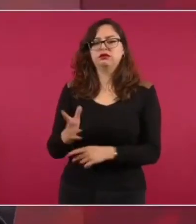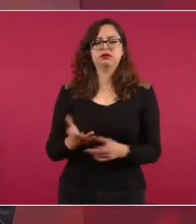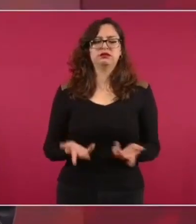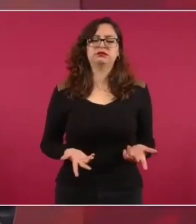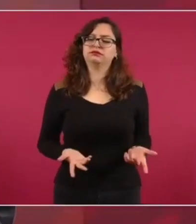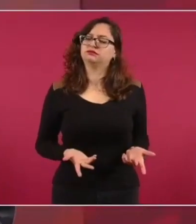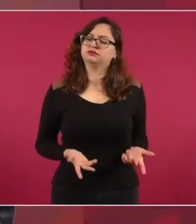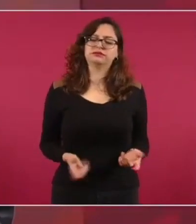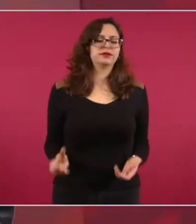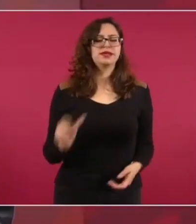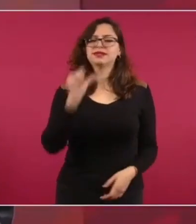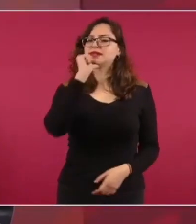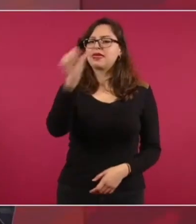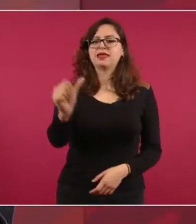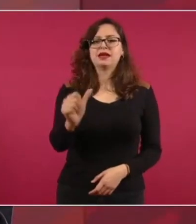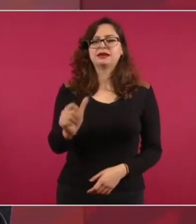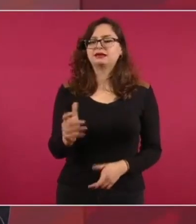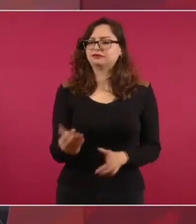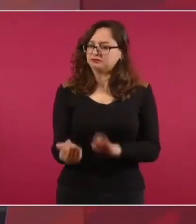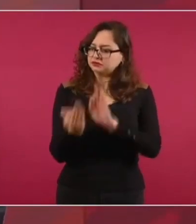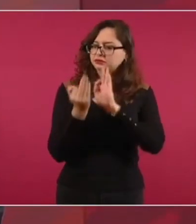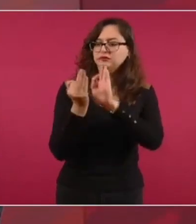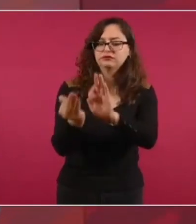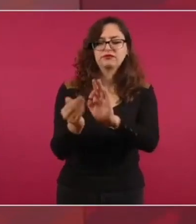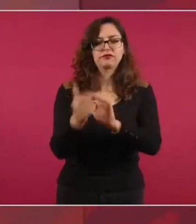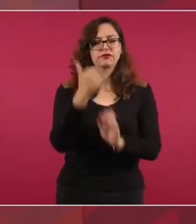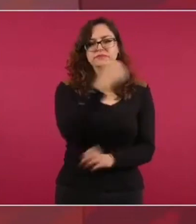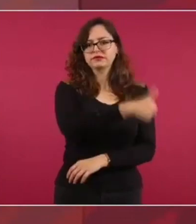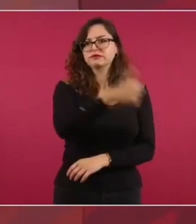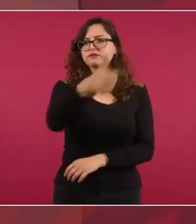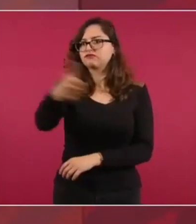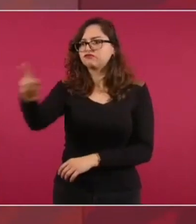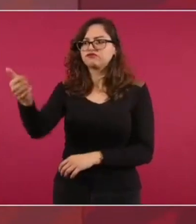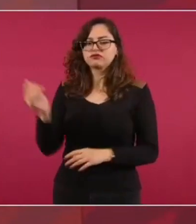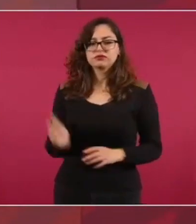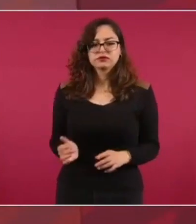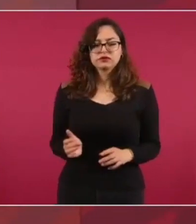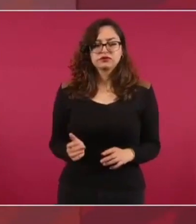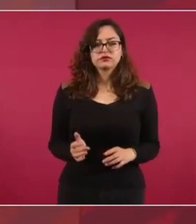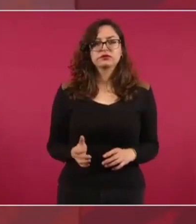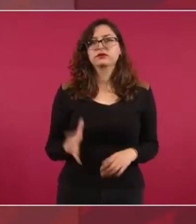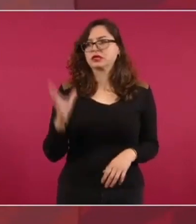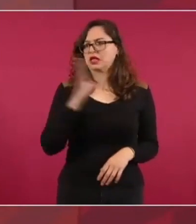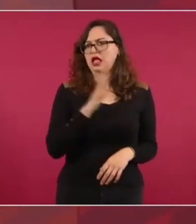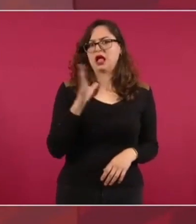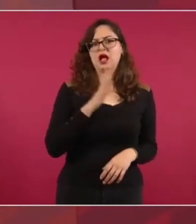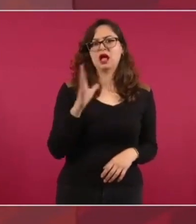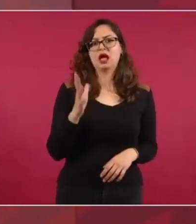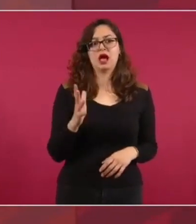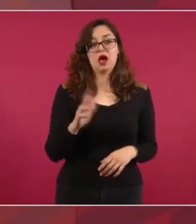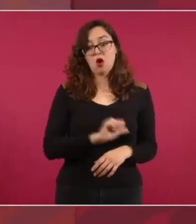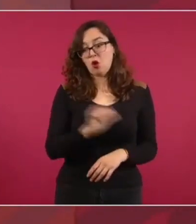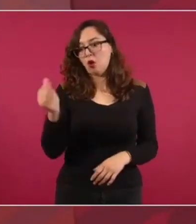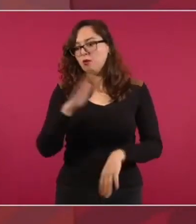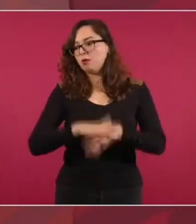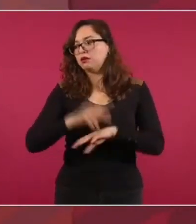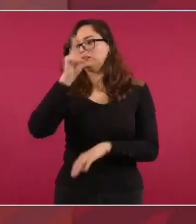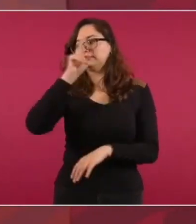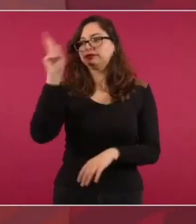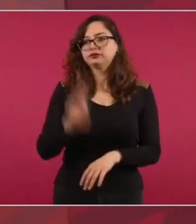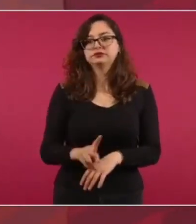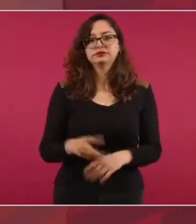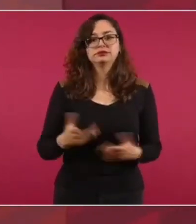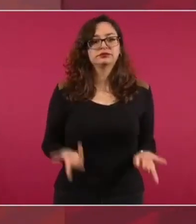tutelar. Y habían cosas peores, por ejemplo, no pagaban impuestos, de por